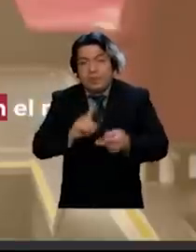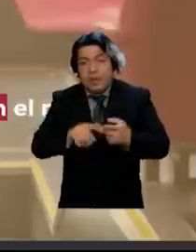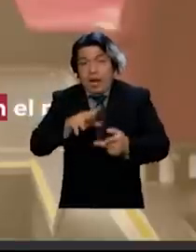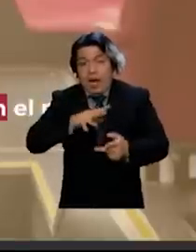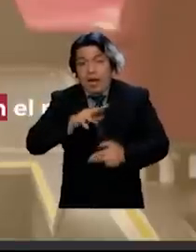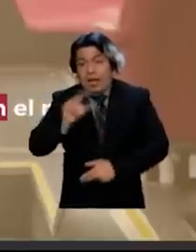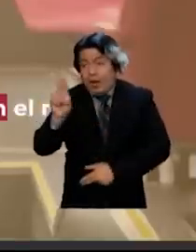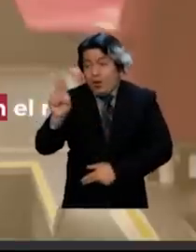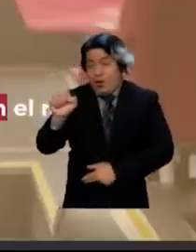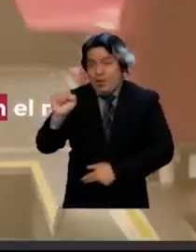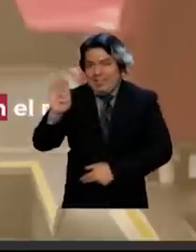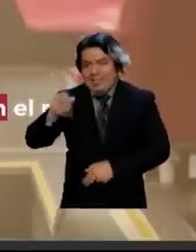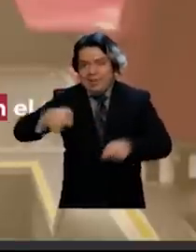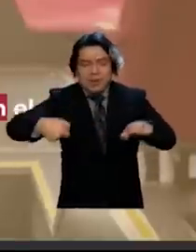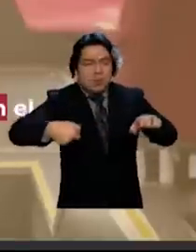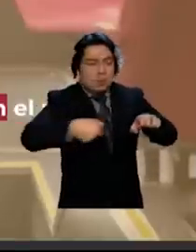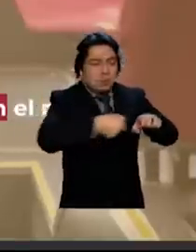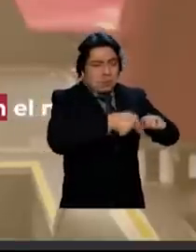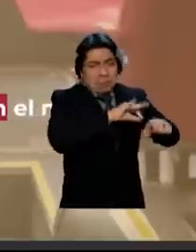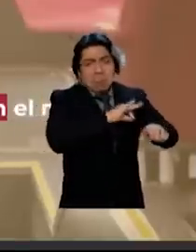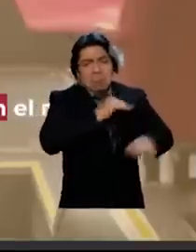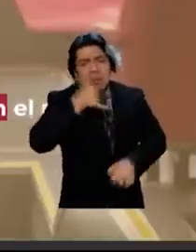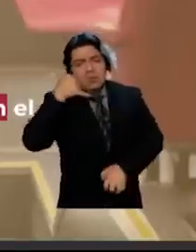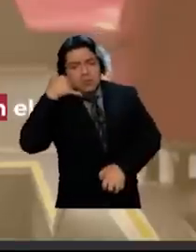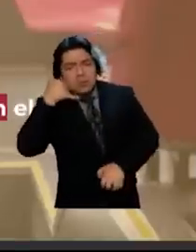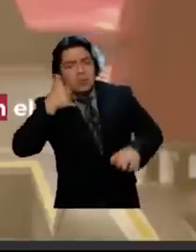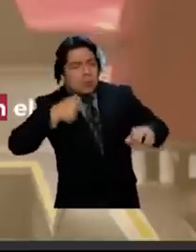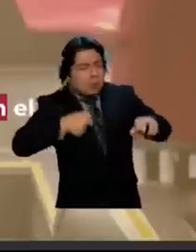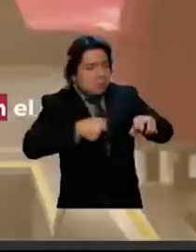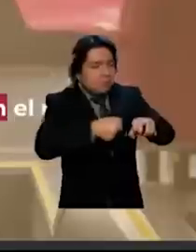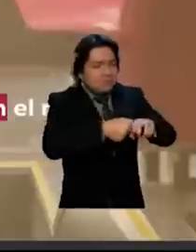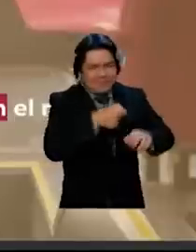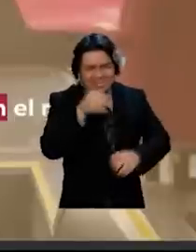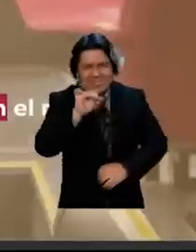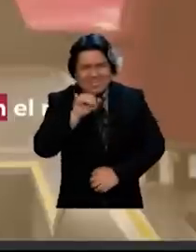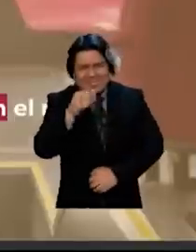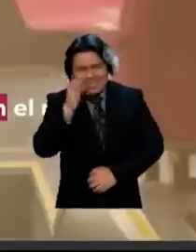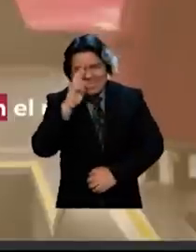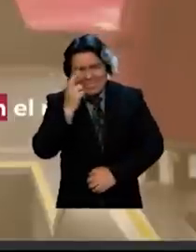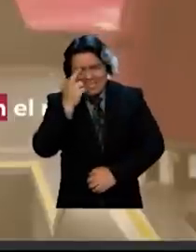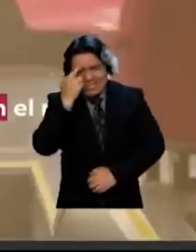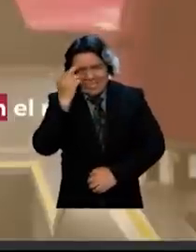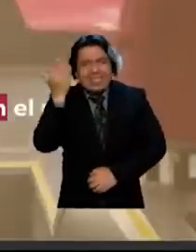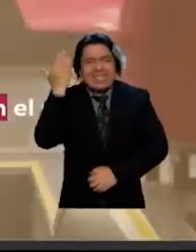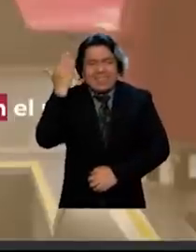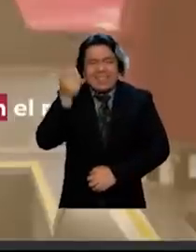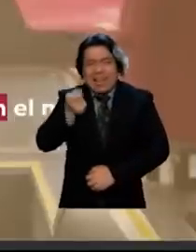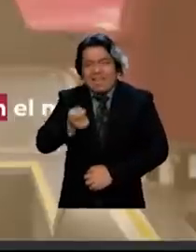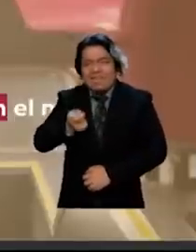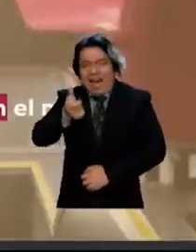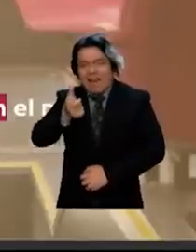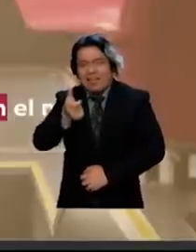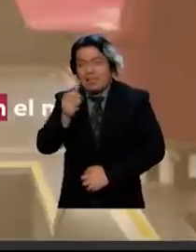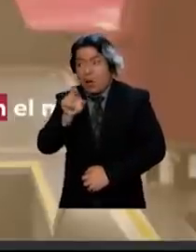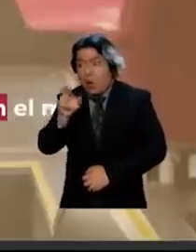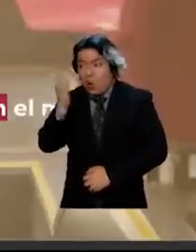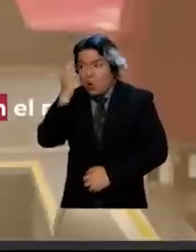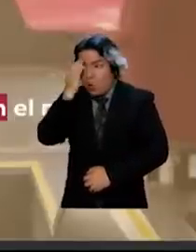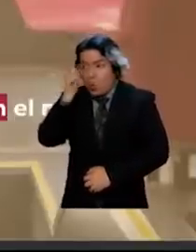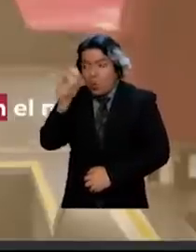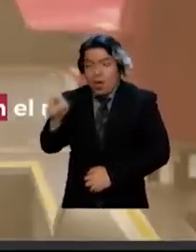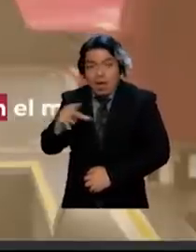USB, es decir, podrán ir cargando su celular, y ya lo habrán visto ayer en el primer recorrido de reconocimiento a algunos